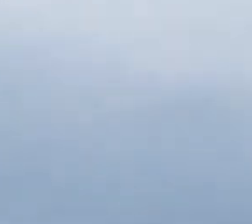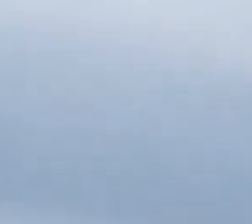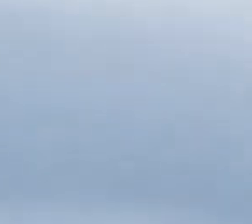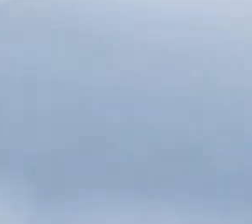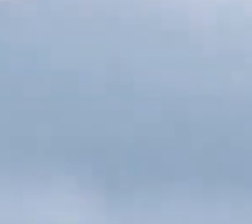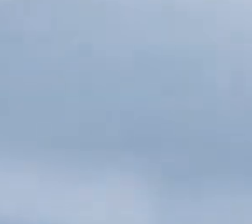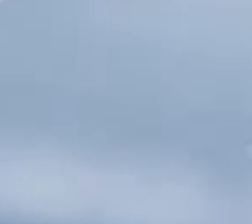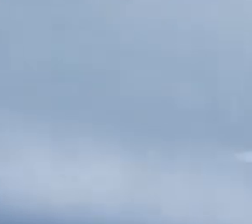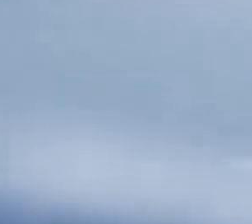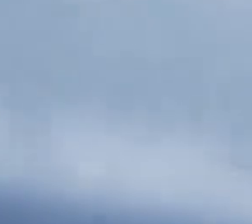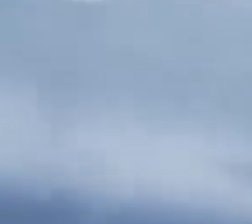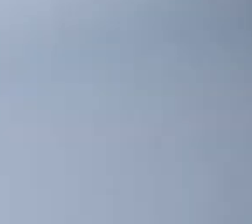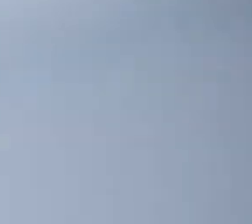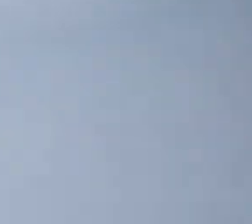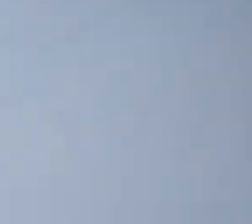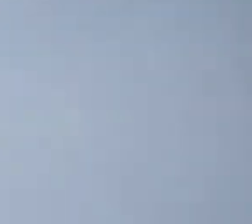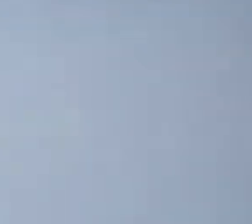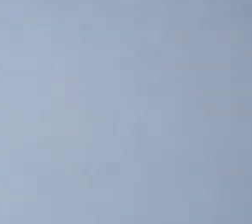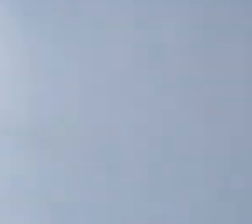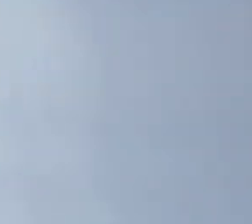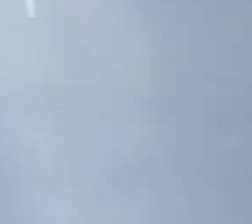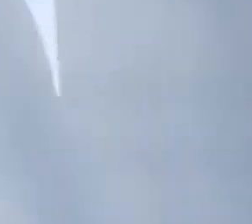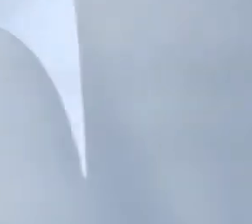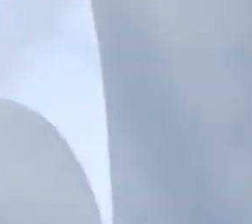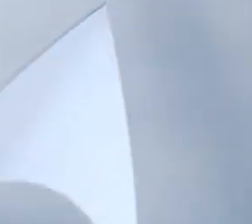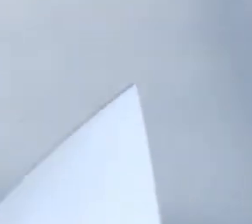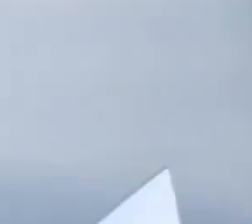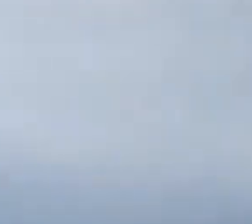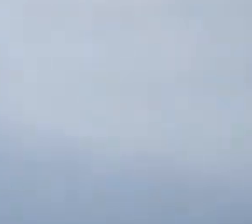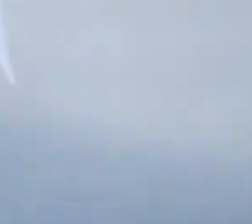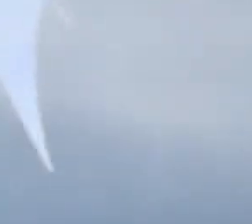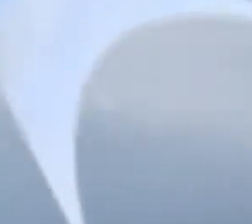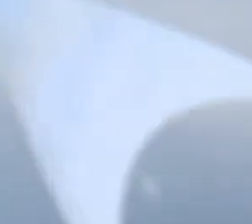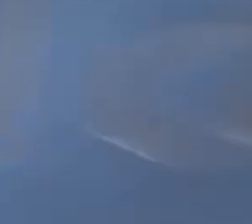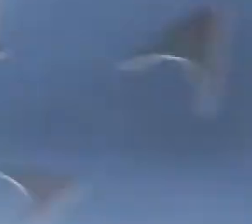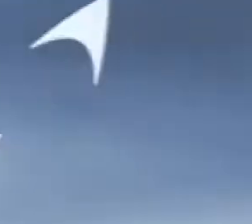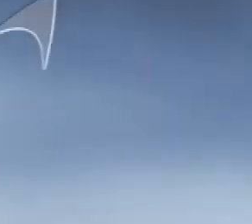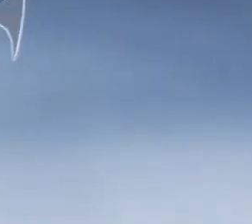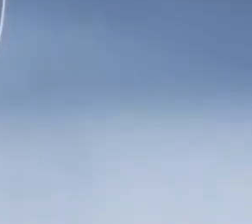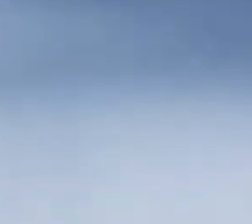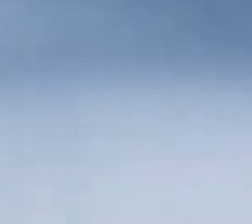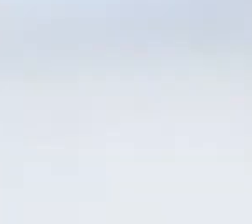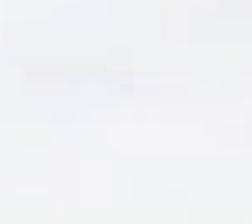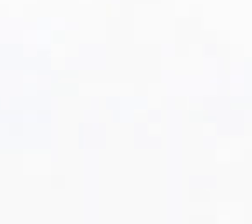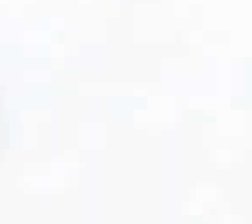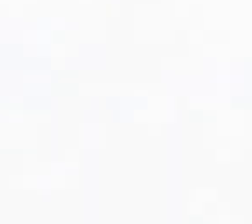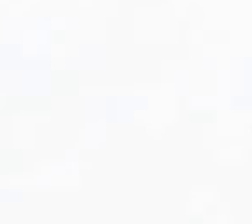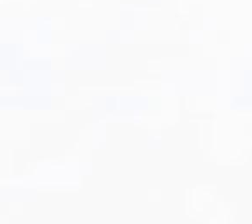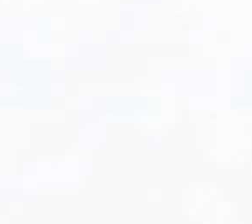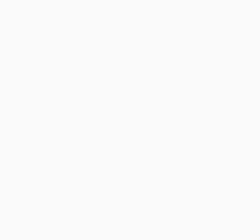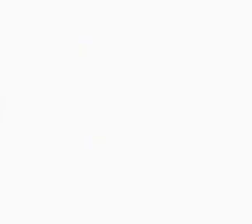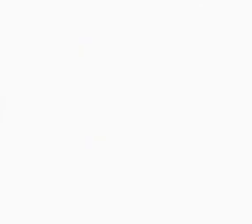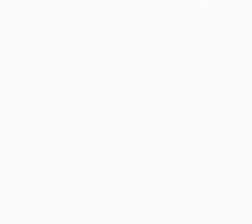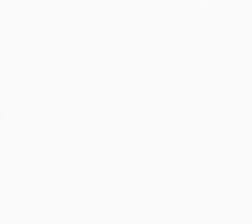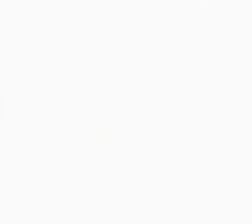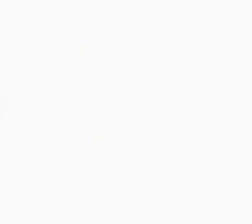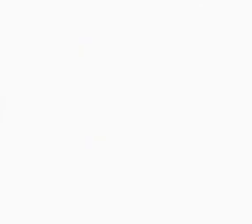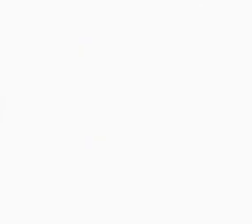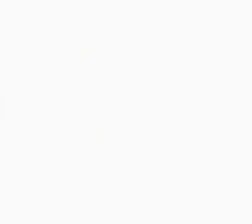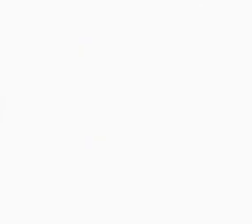En Enlace Televisión, las noticias son presentadas con el patrocinio de Impala Terminals Barranca